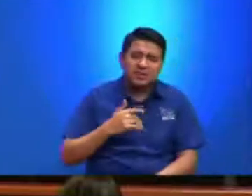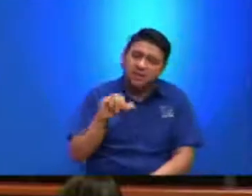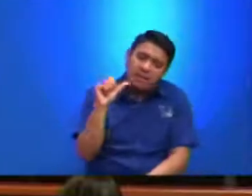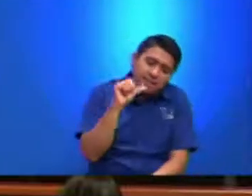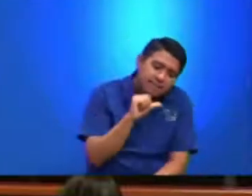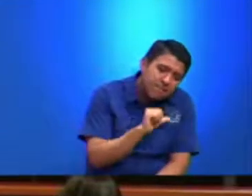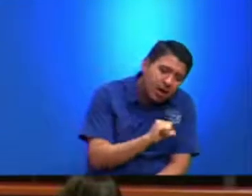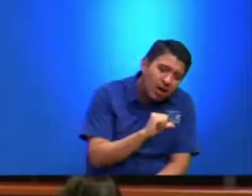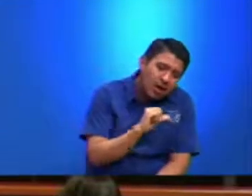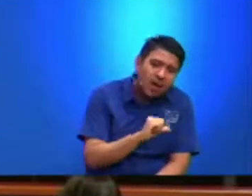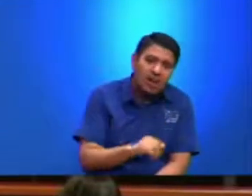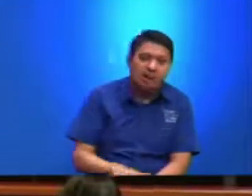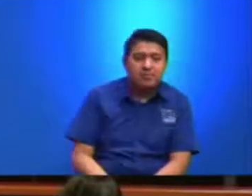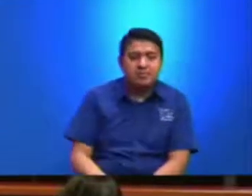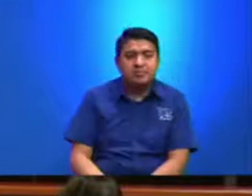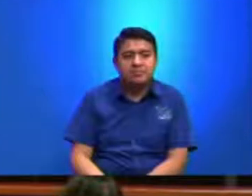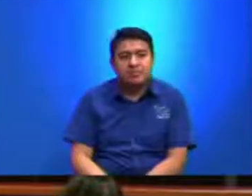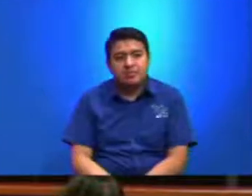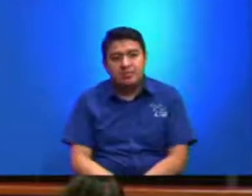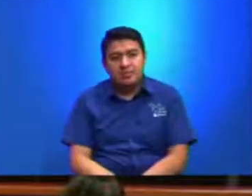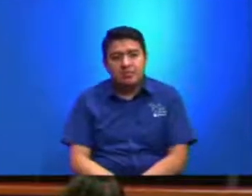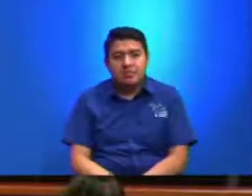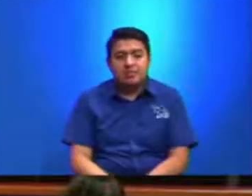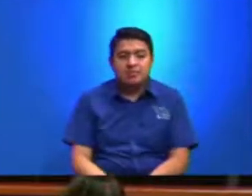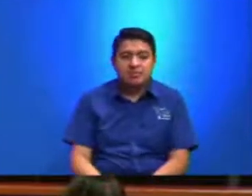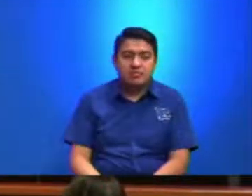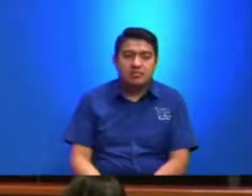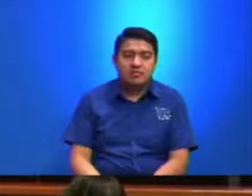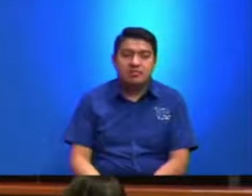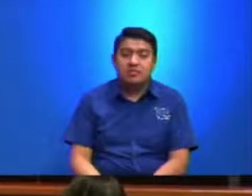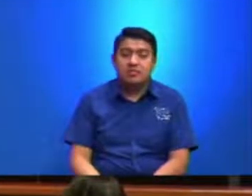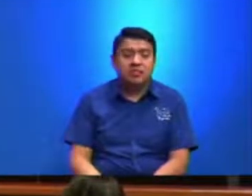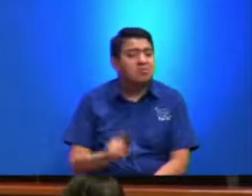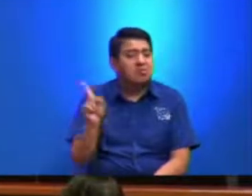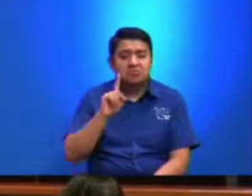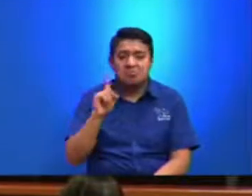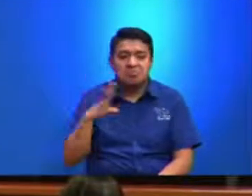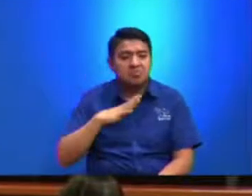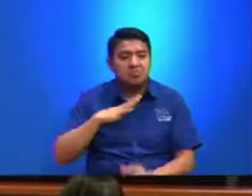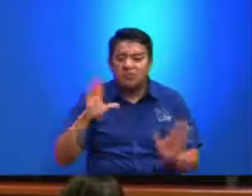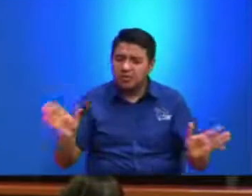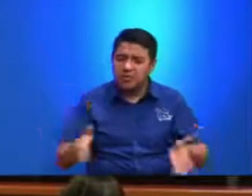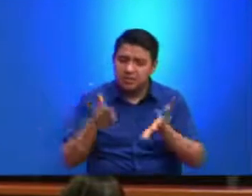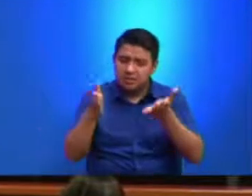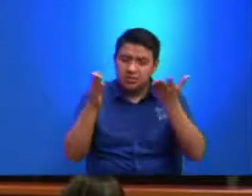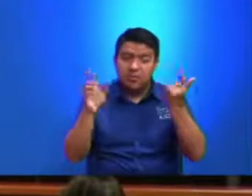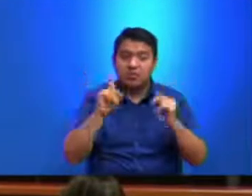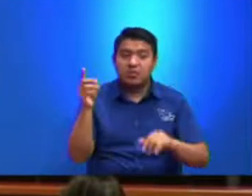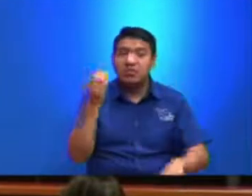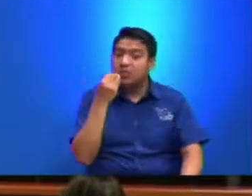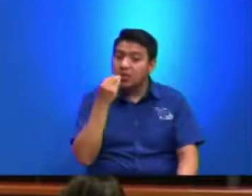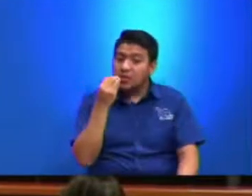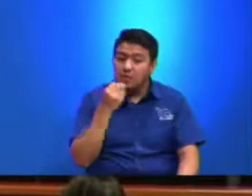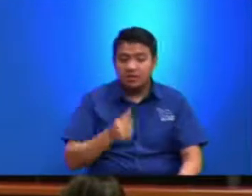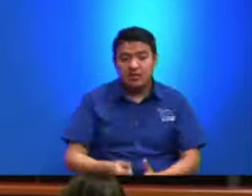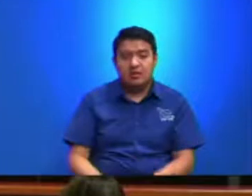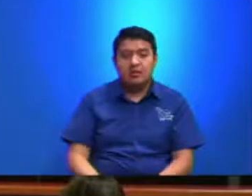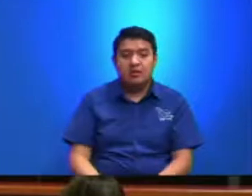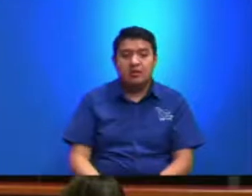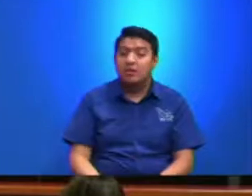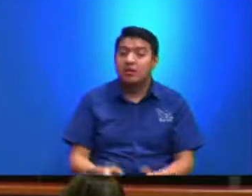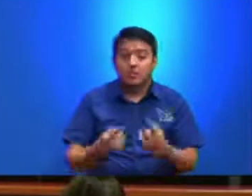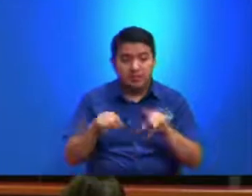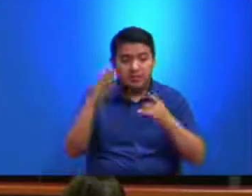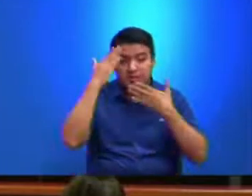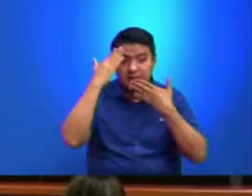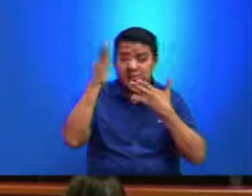parezco la chancleta con que juegan los perros, le decía yo. Ya no tengo alientos, no comía, hermanos, bajé un montón de libras, pero gracias a